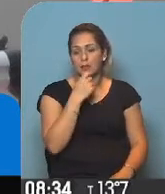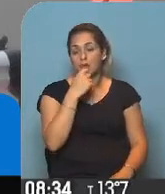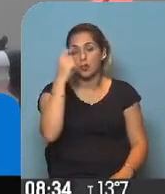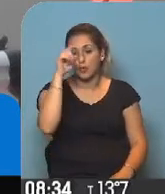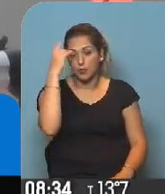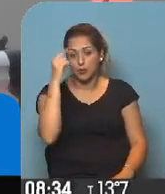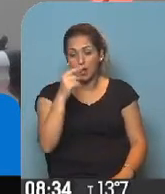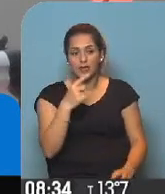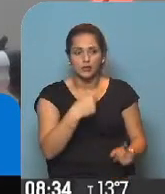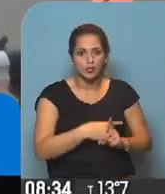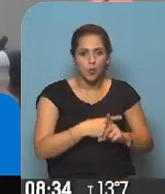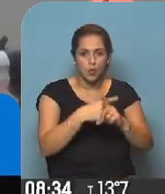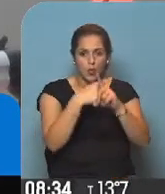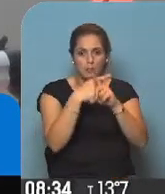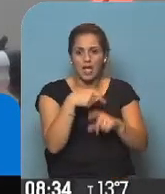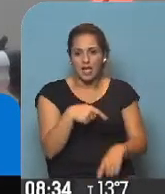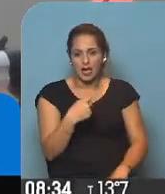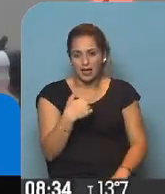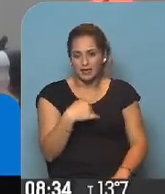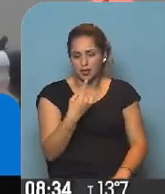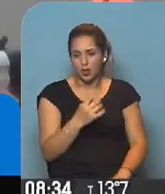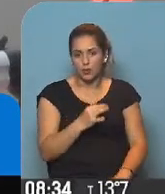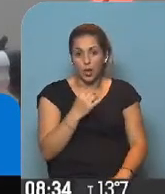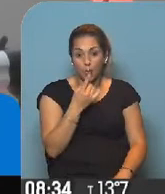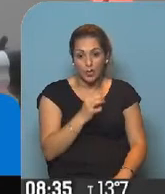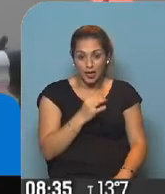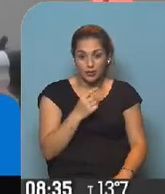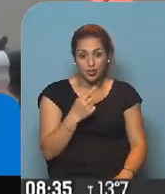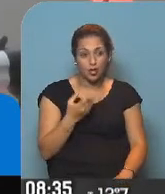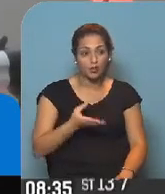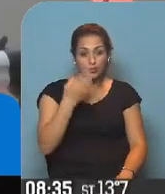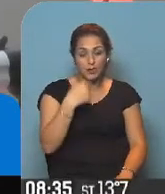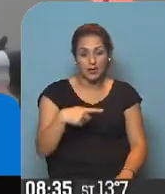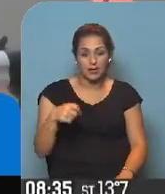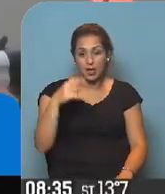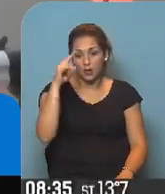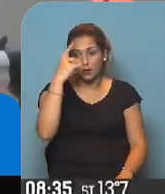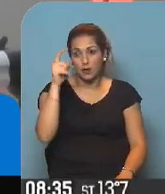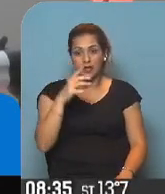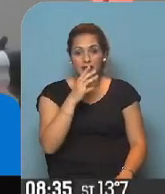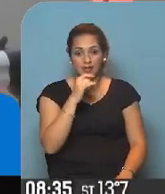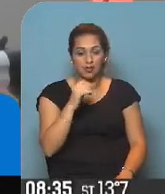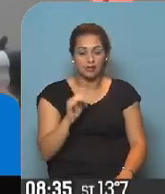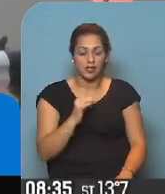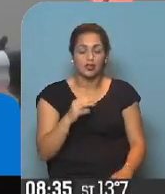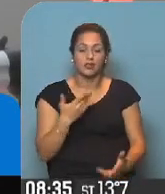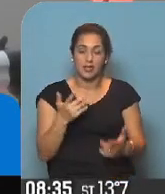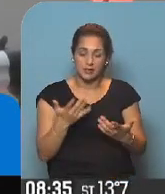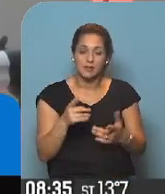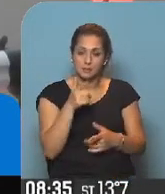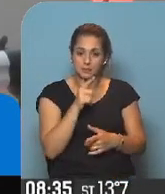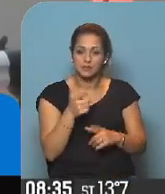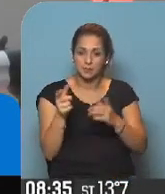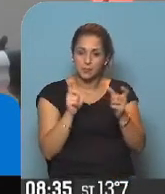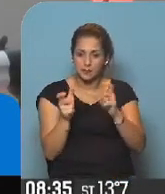paraguay seguidos entender o sea un año nuestros son 14 de uruguay entonces me parece que ahí está centrada la